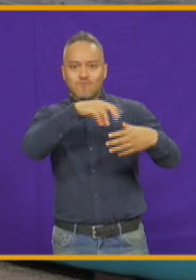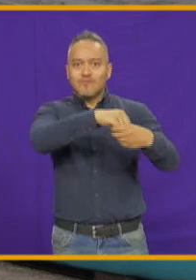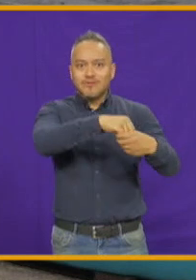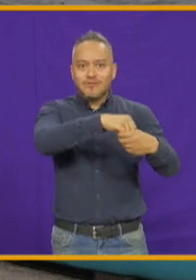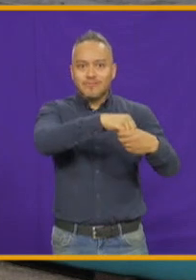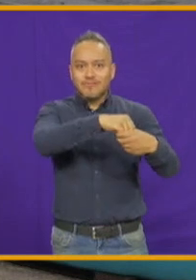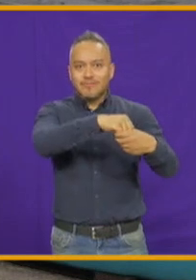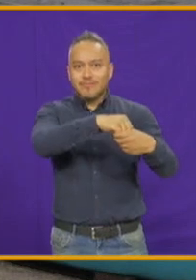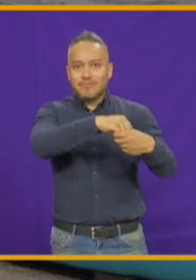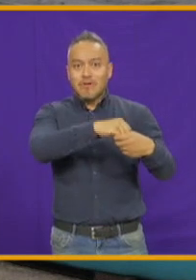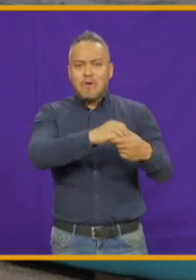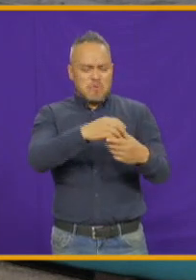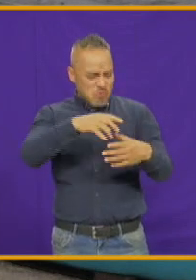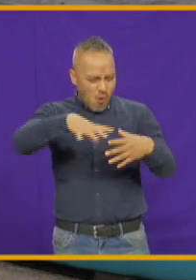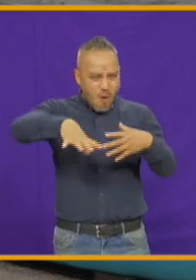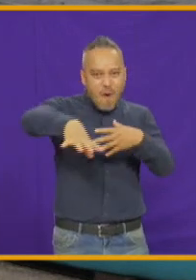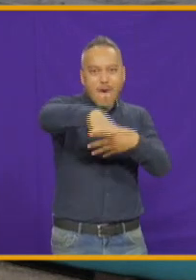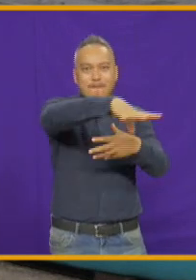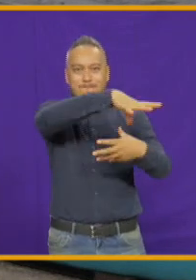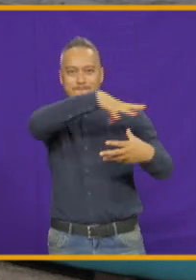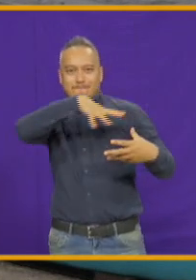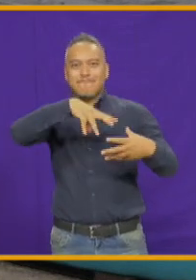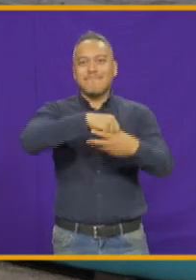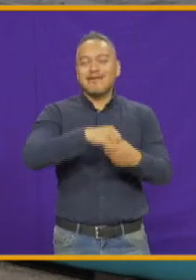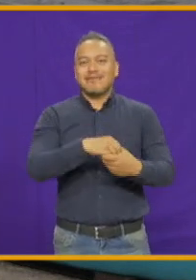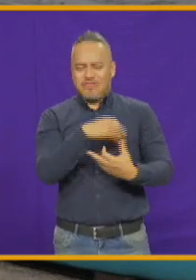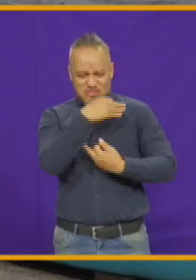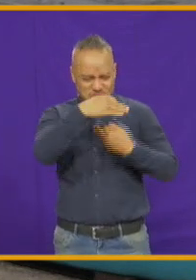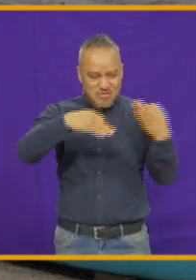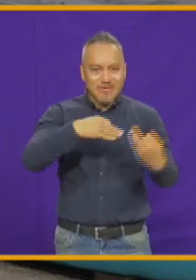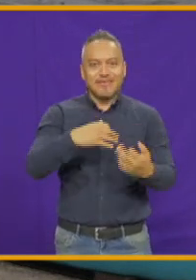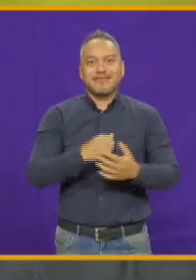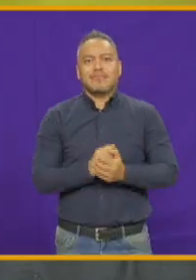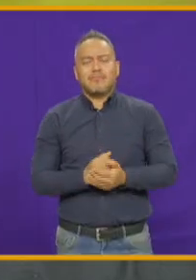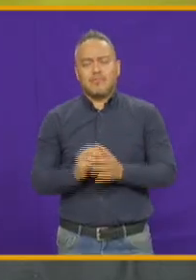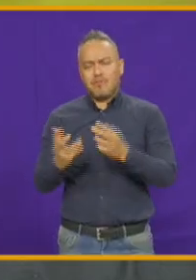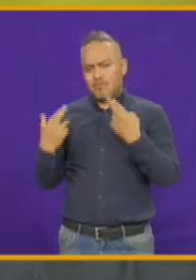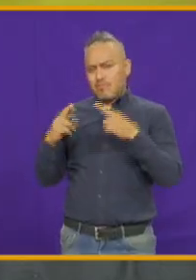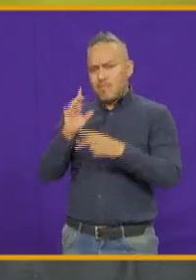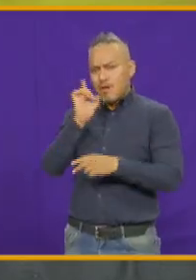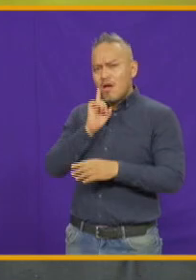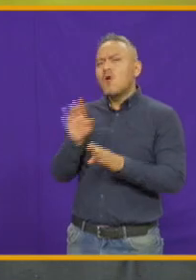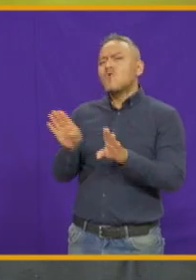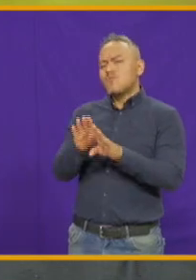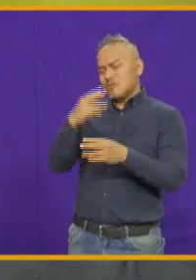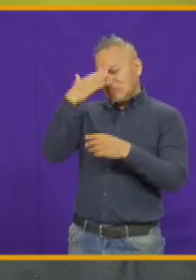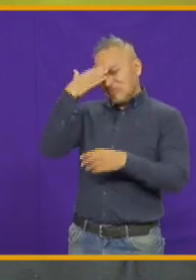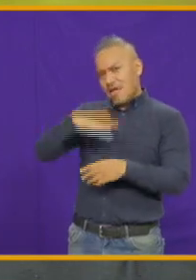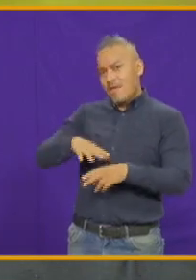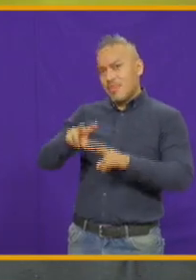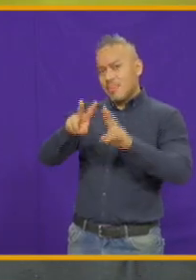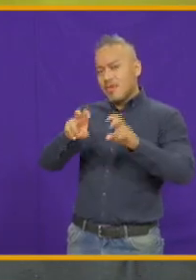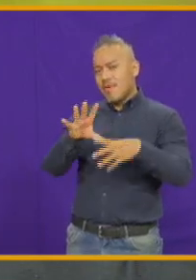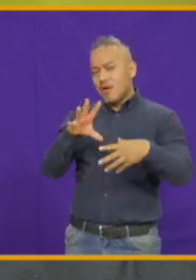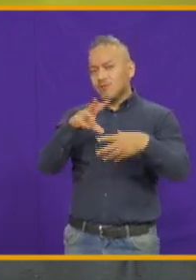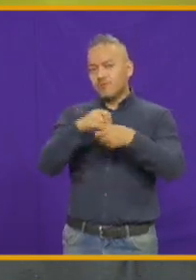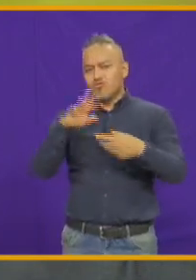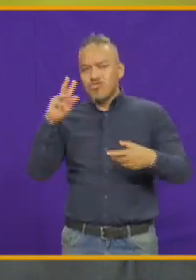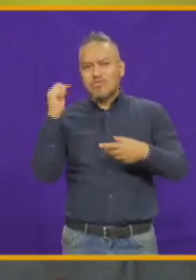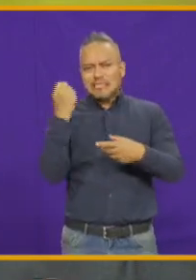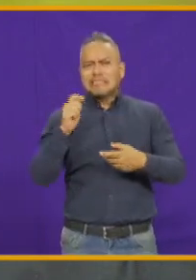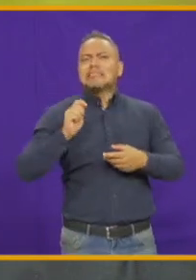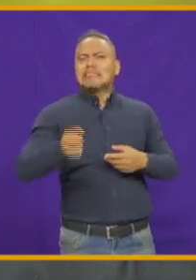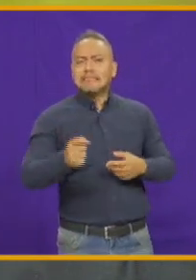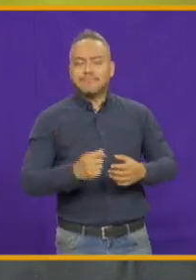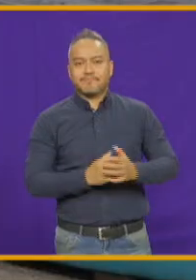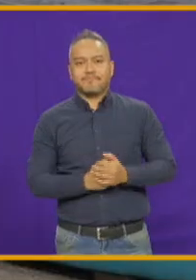en todos los aspectos sino que también digital no maestra y cómo Cómo saber más un poco de la inclusión digital para comenzar Qué